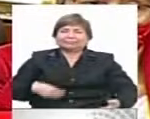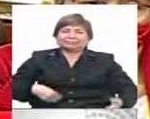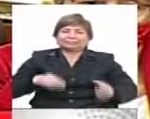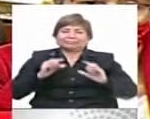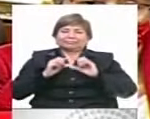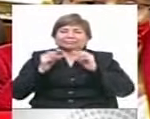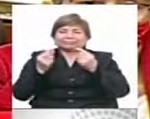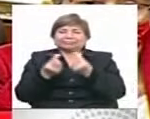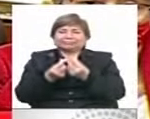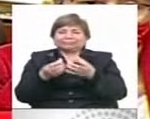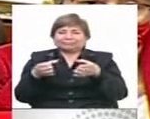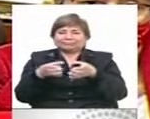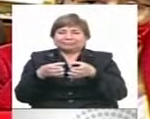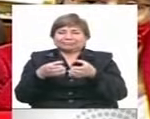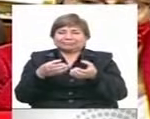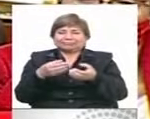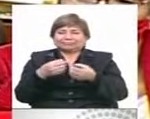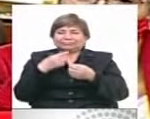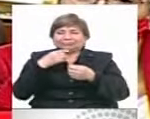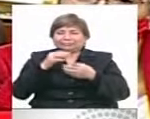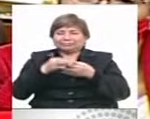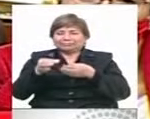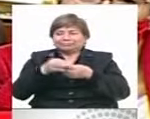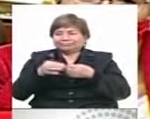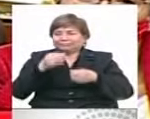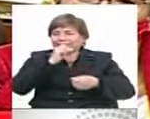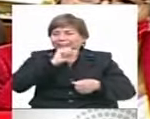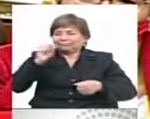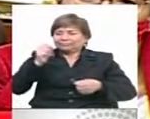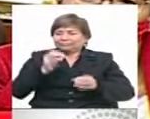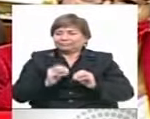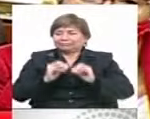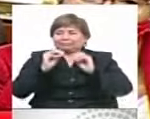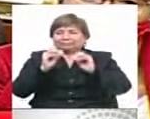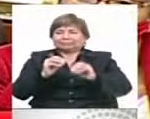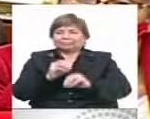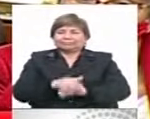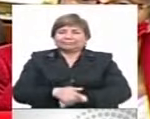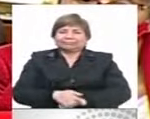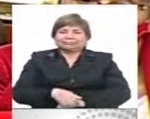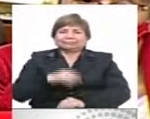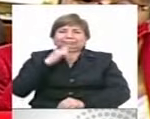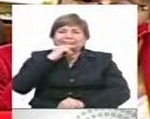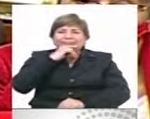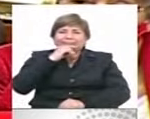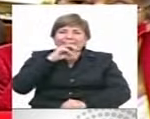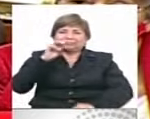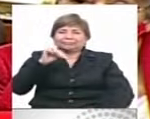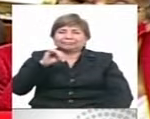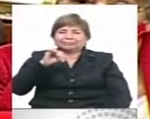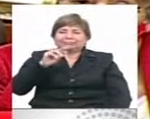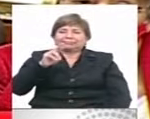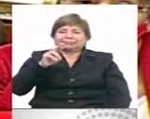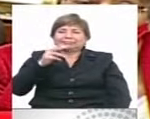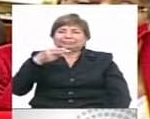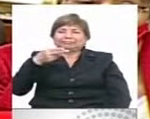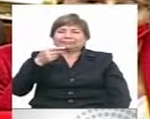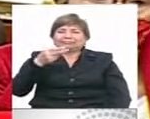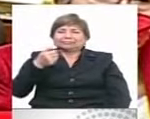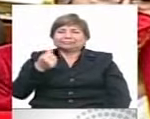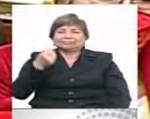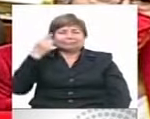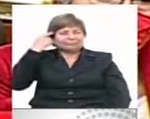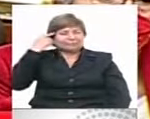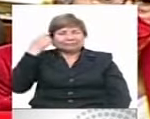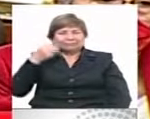de congresistas nos pronunciamos en contra de la designación de la señora Mirta Vázquez, porque consideramos